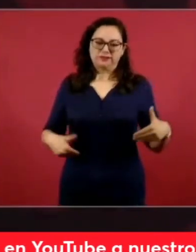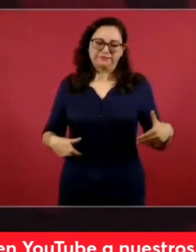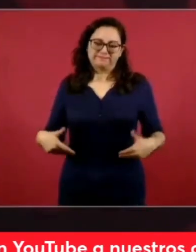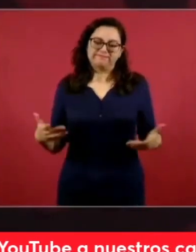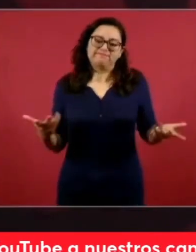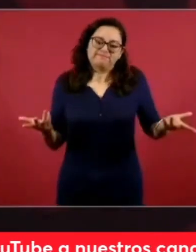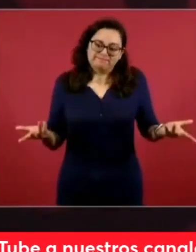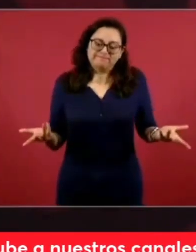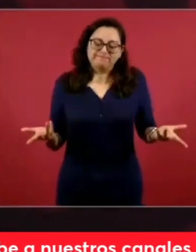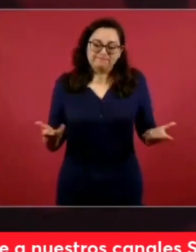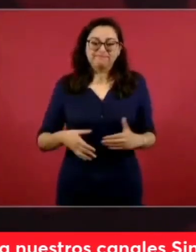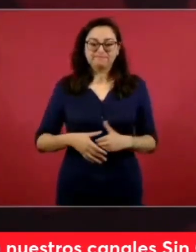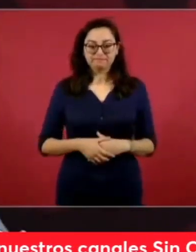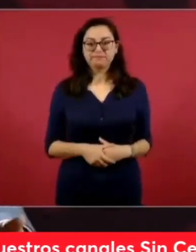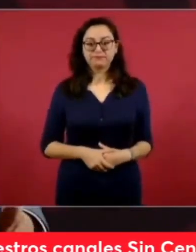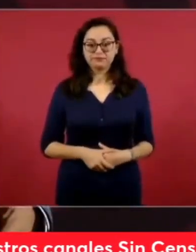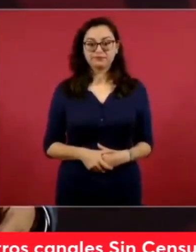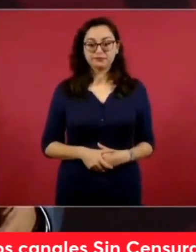o la explicación, ¿no?,